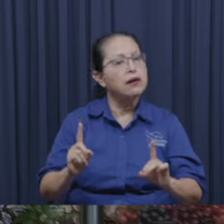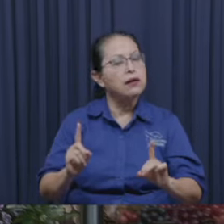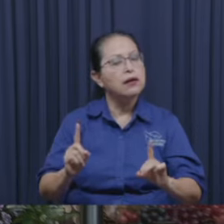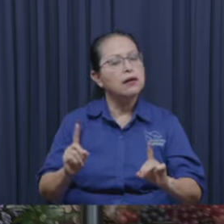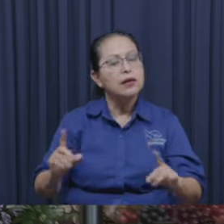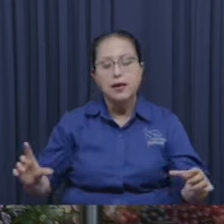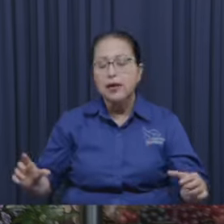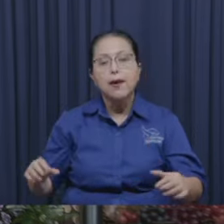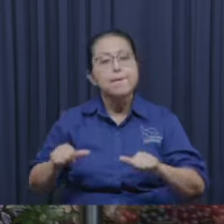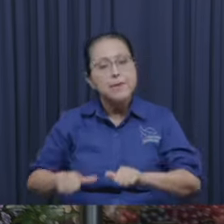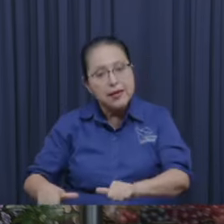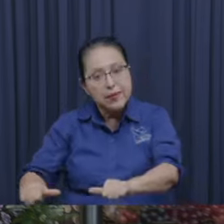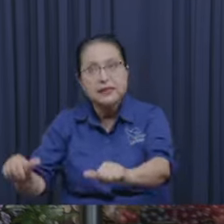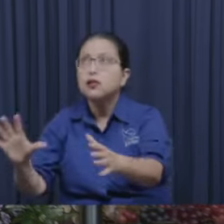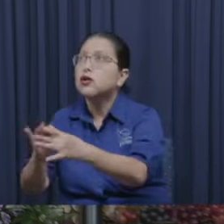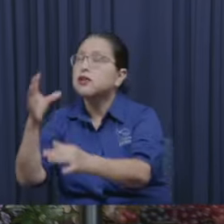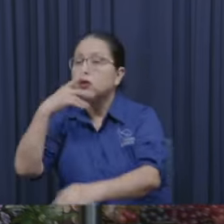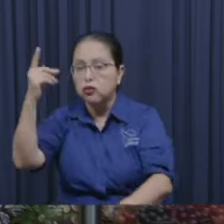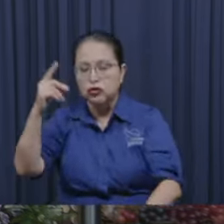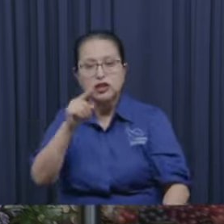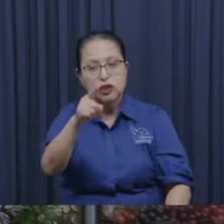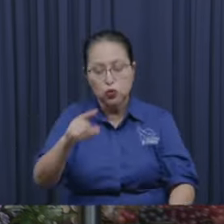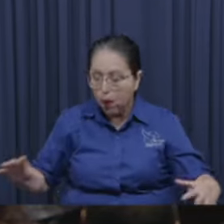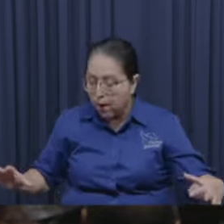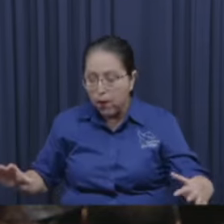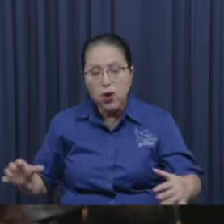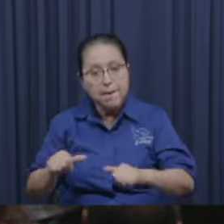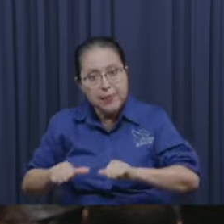permanecer Y si permaneces qué te